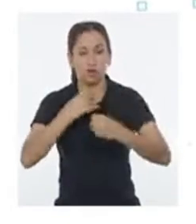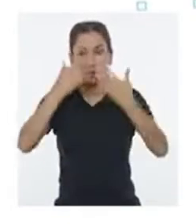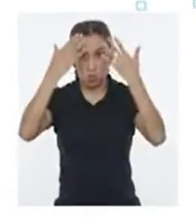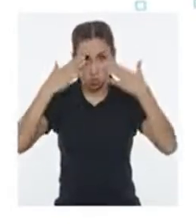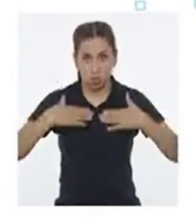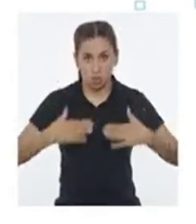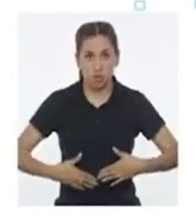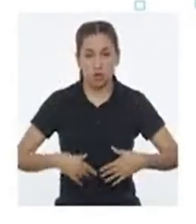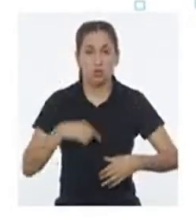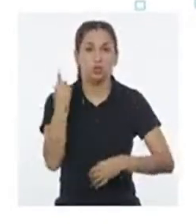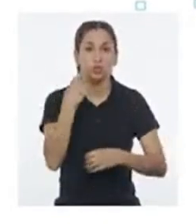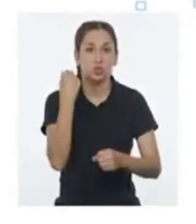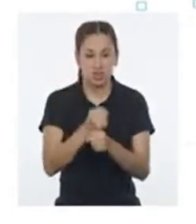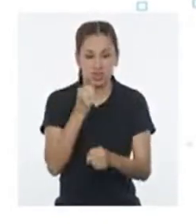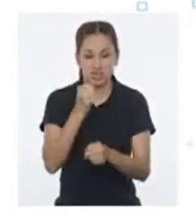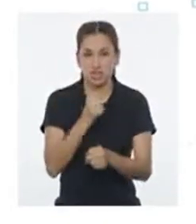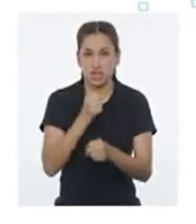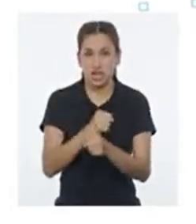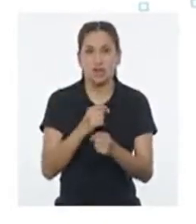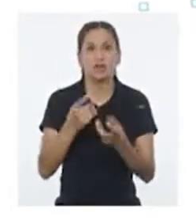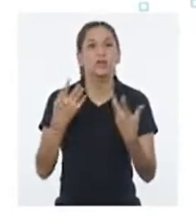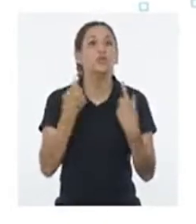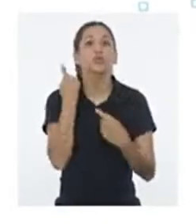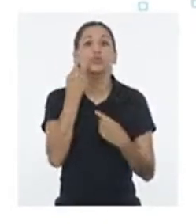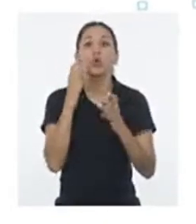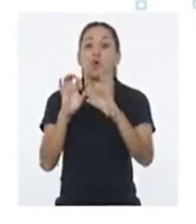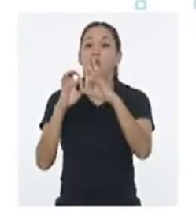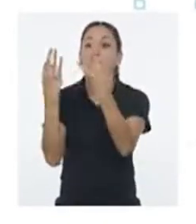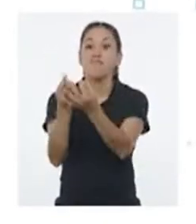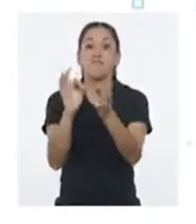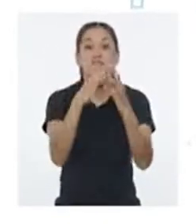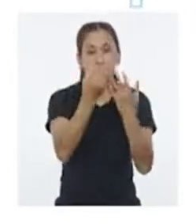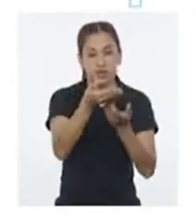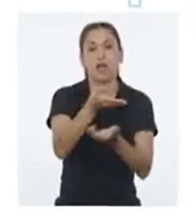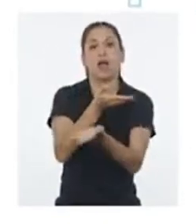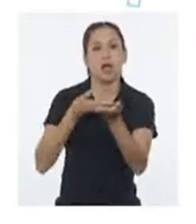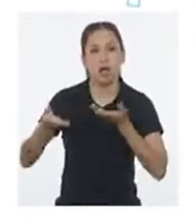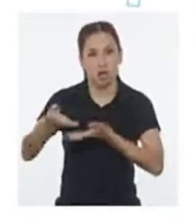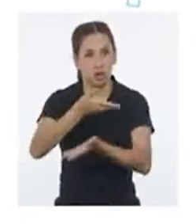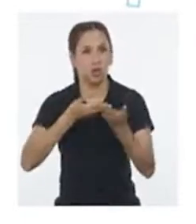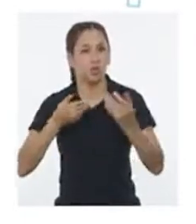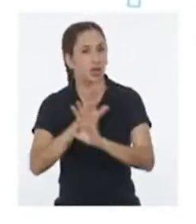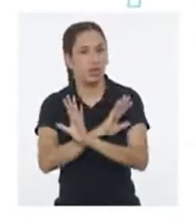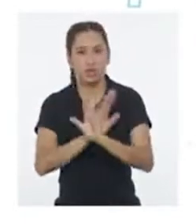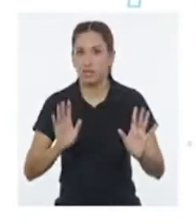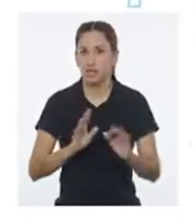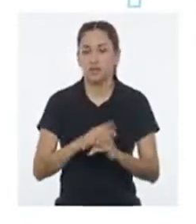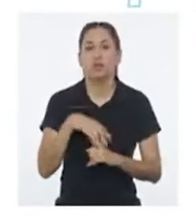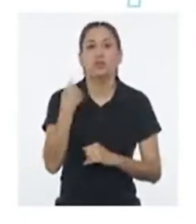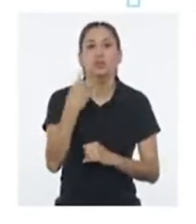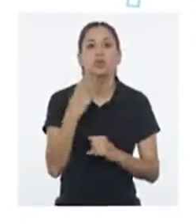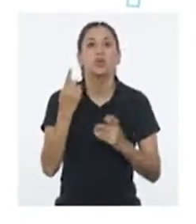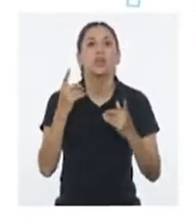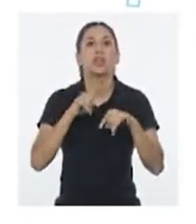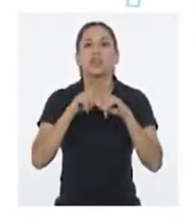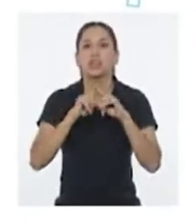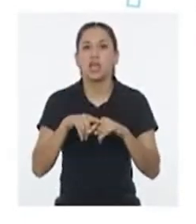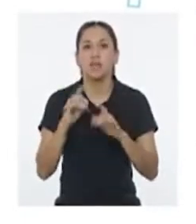de trabajo, solo se practicaba entre parientes y se regía por el grado de